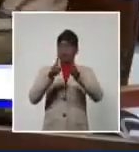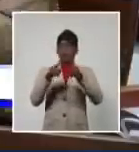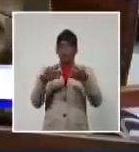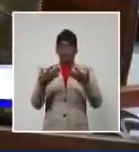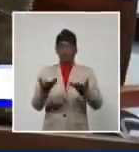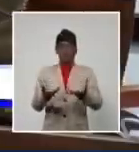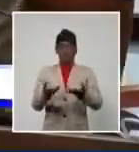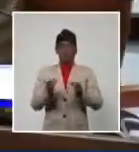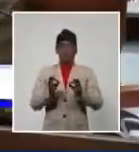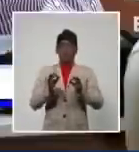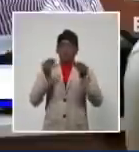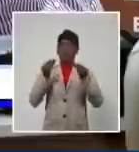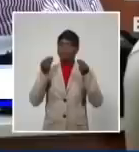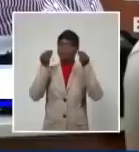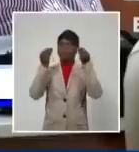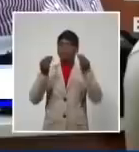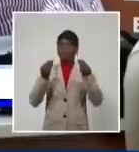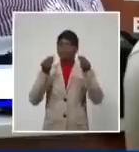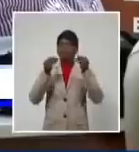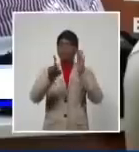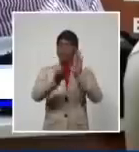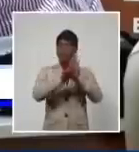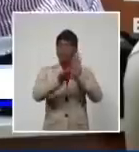es mentira y demás.